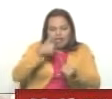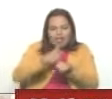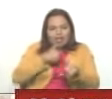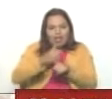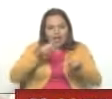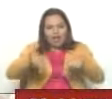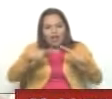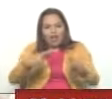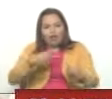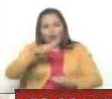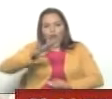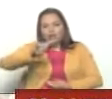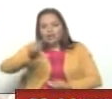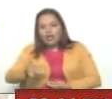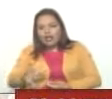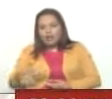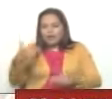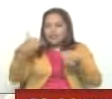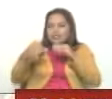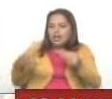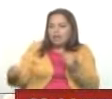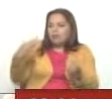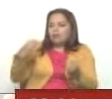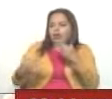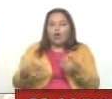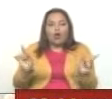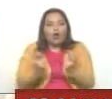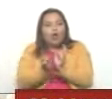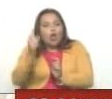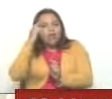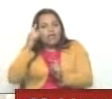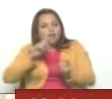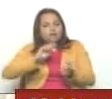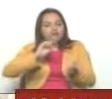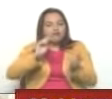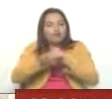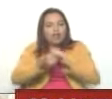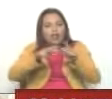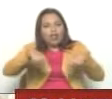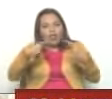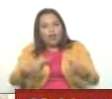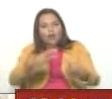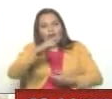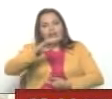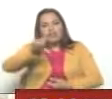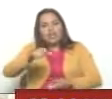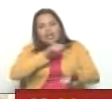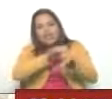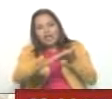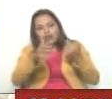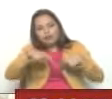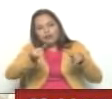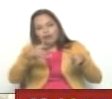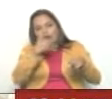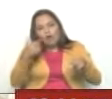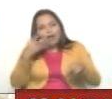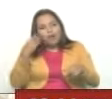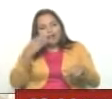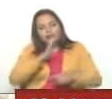actualice a la red 4G. Me llega este mensaje. Quedan pocos días para la actualización 4G Max gratis. Aprovecha esta oportunidad de mejorar tu experiencia